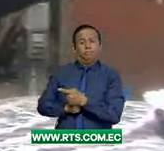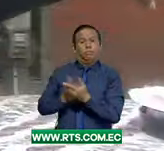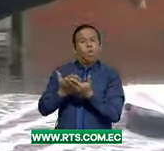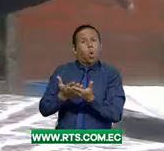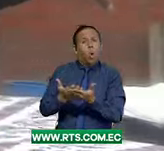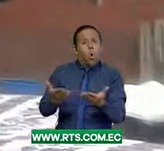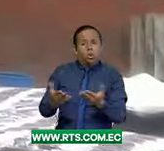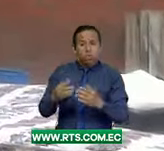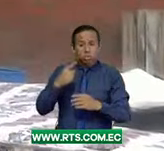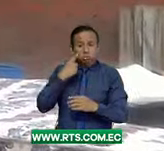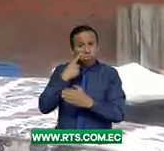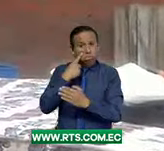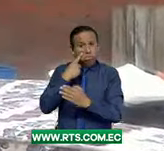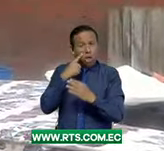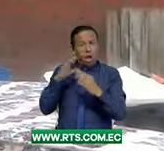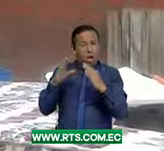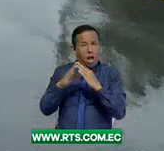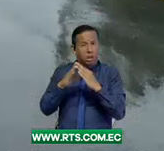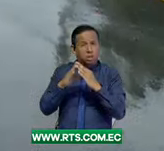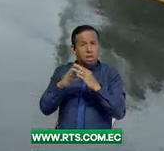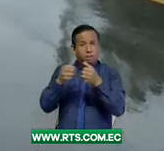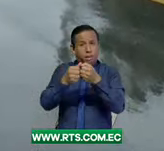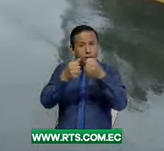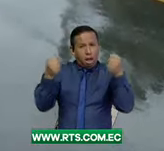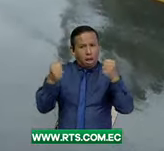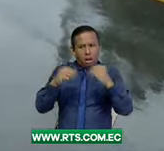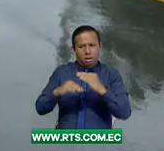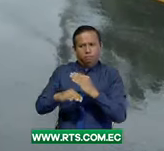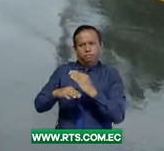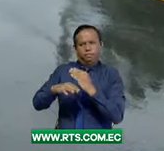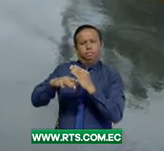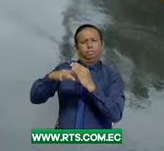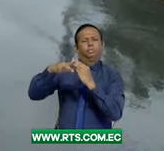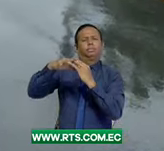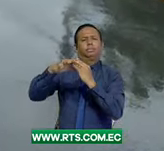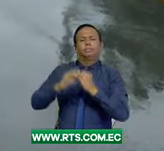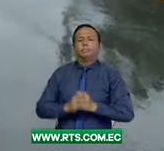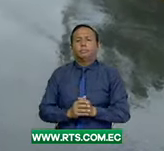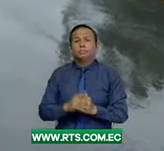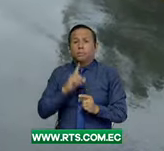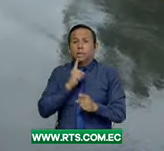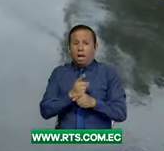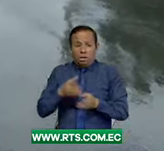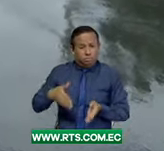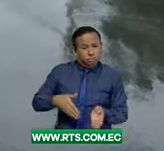la ventana y más arriba estamos. Hasta las principales vías de acceso quedaron bajo la